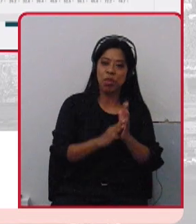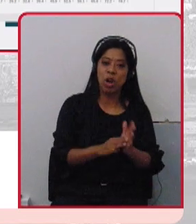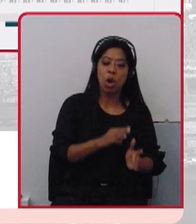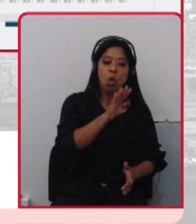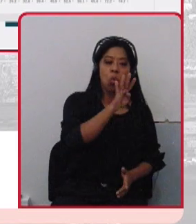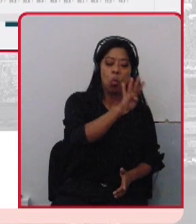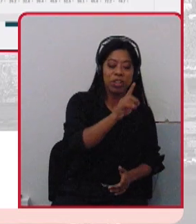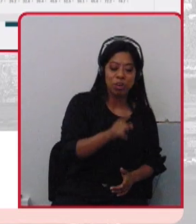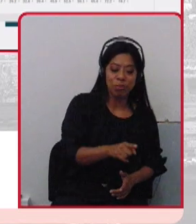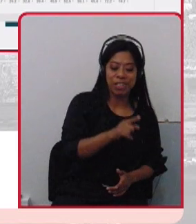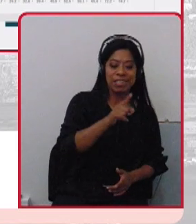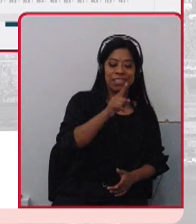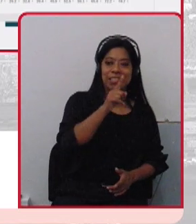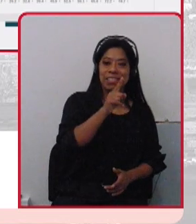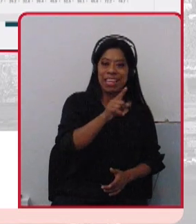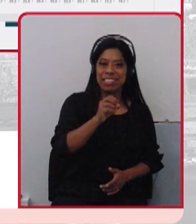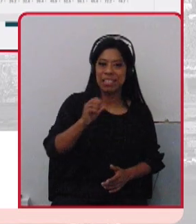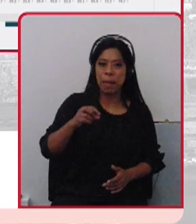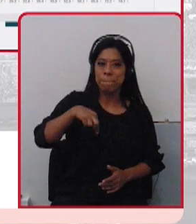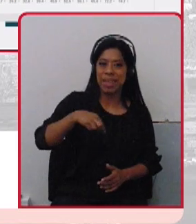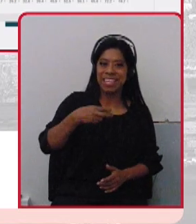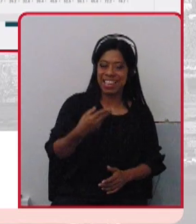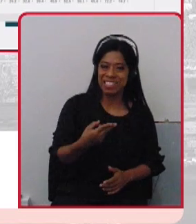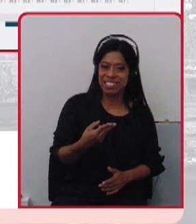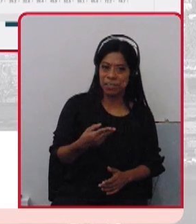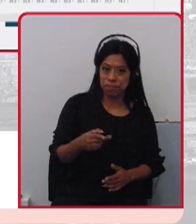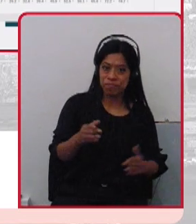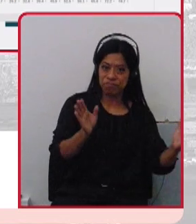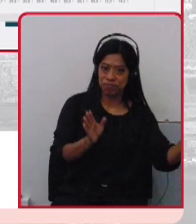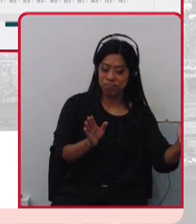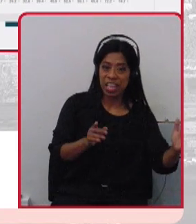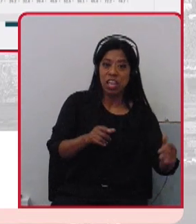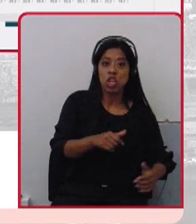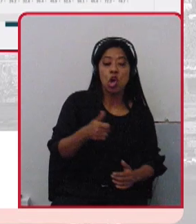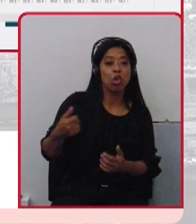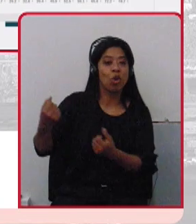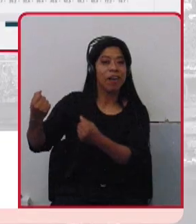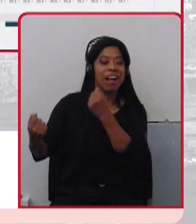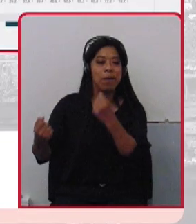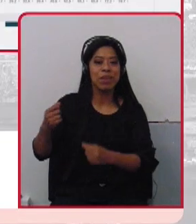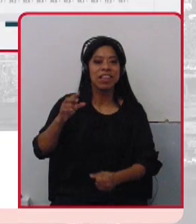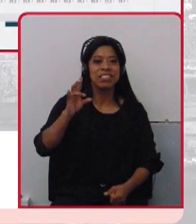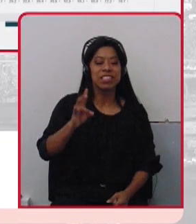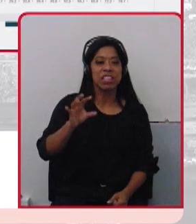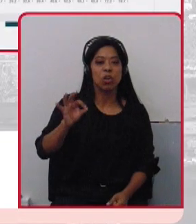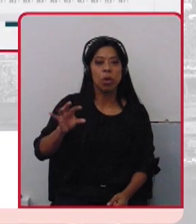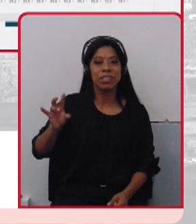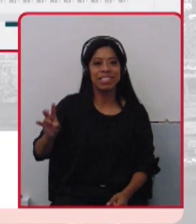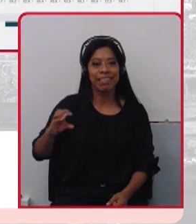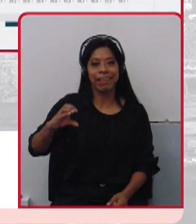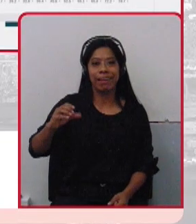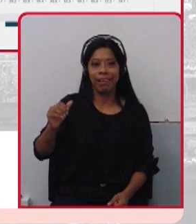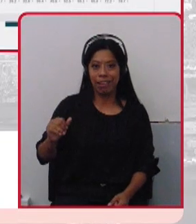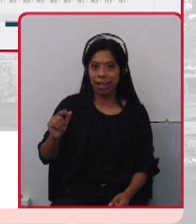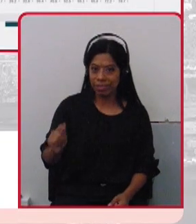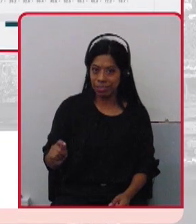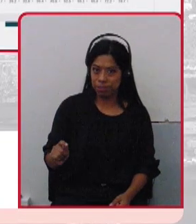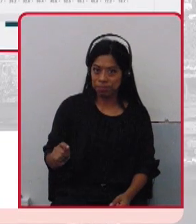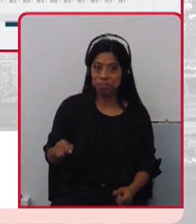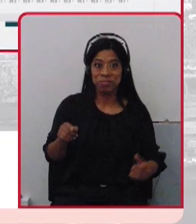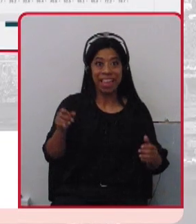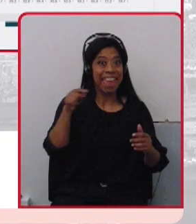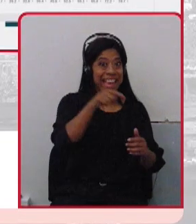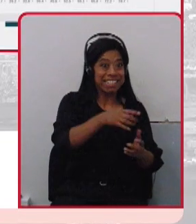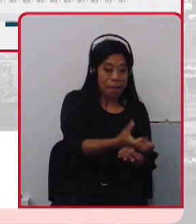4100 XPC de la pala, de la PIH, y voy a trabajar con un camión 797 de Caterpillar. Entonces, cuando la